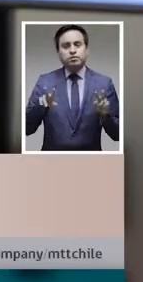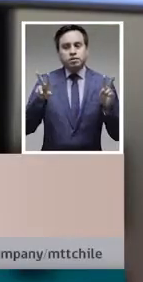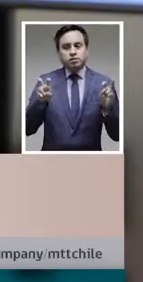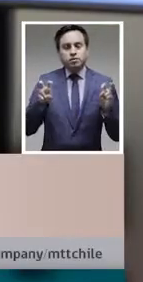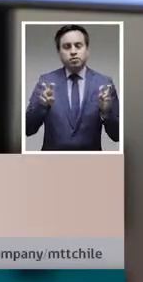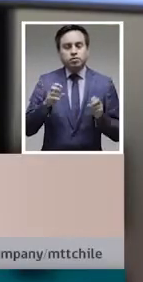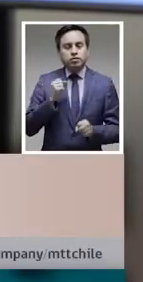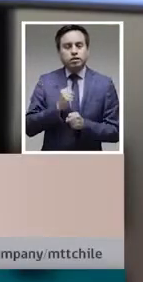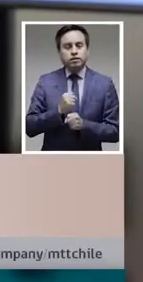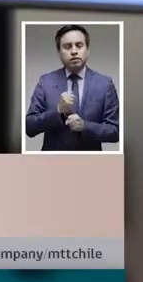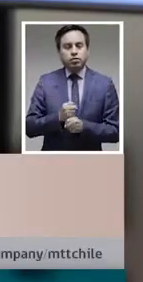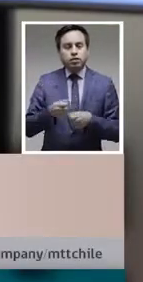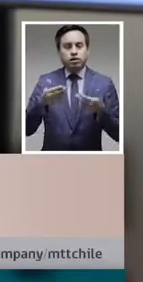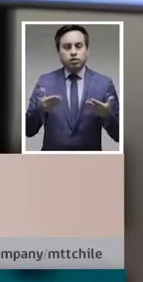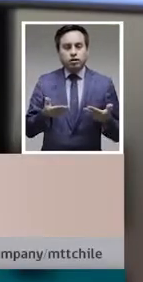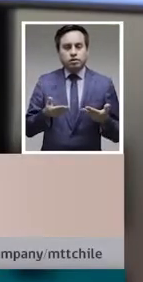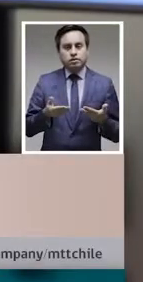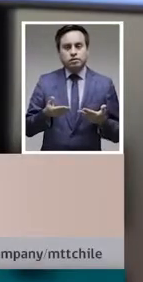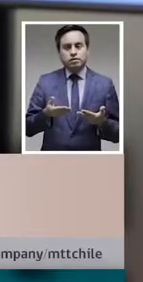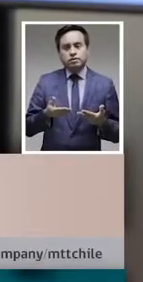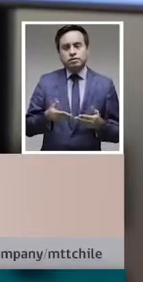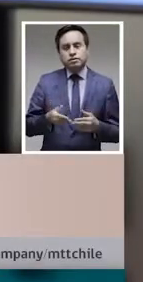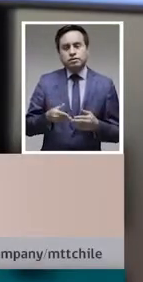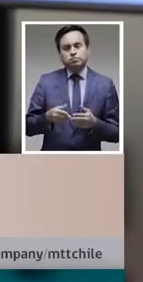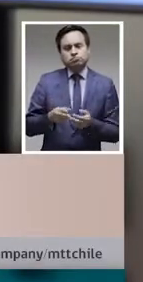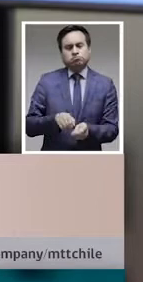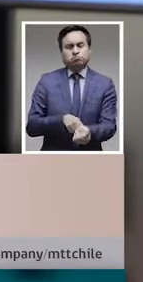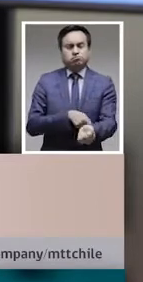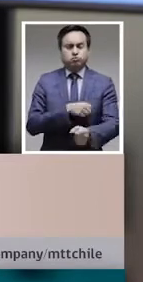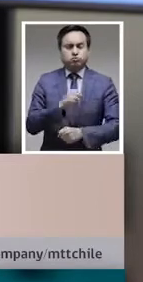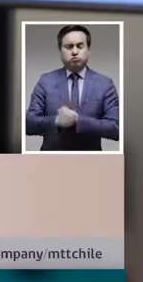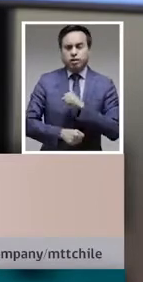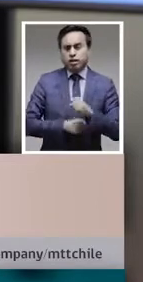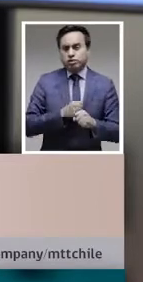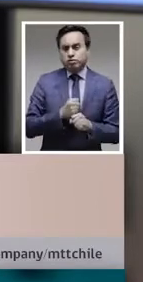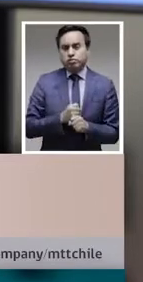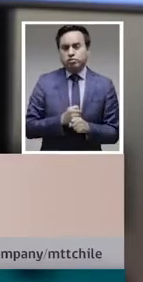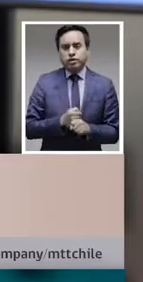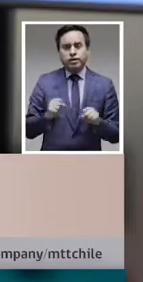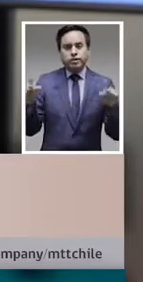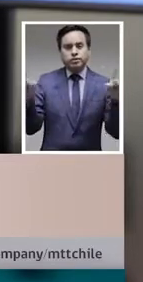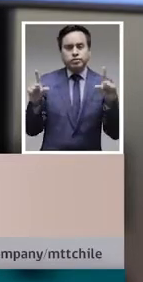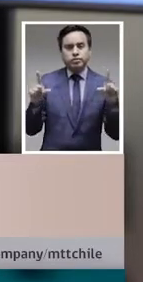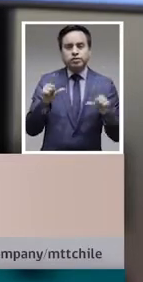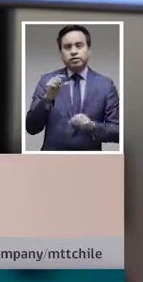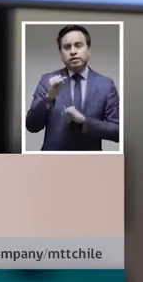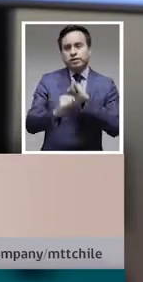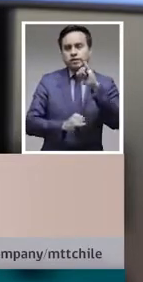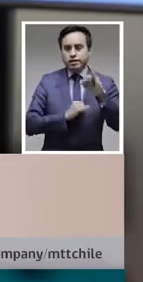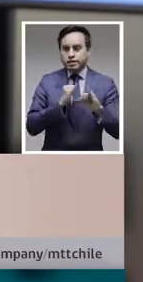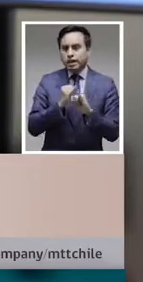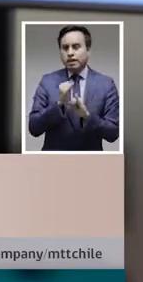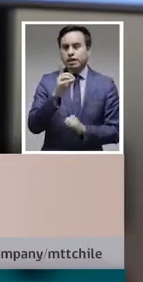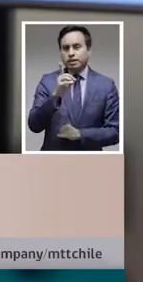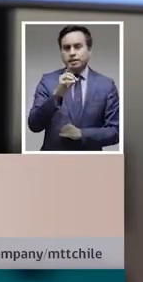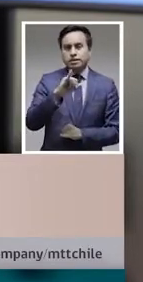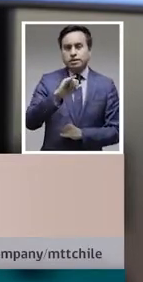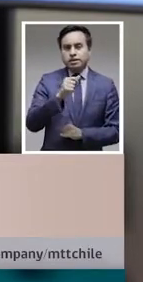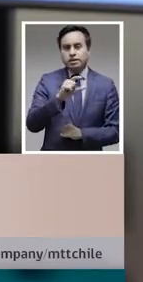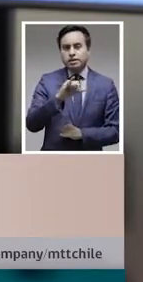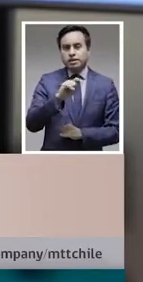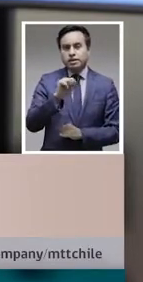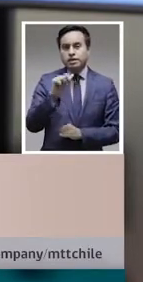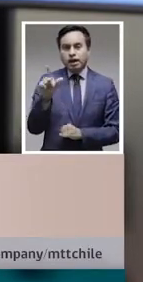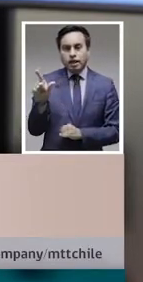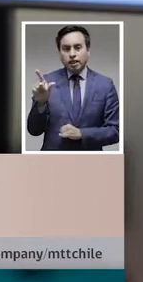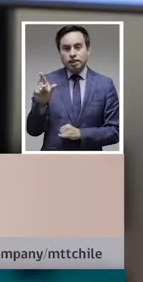de trabajo que también se arrastra por bastantes años es la televisión digital. Finalmente se ha